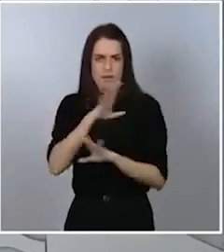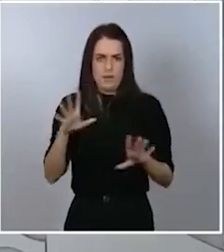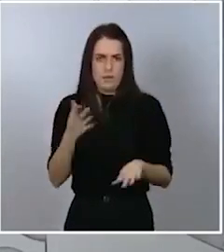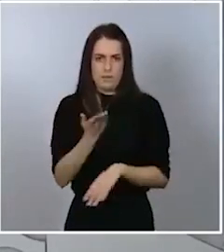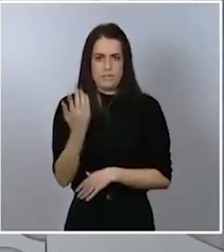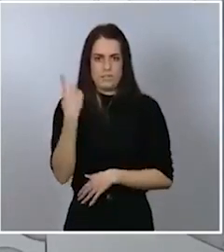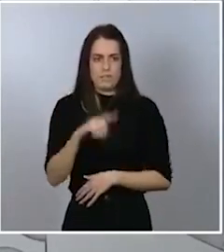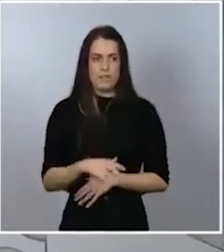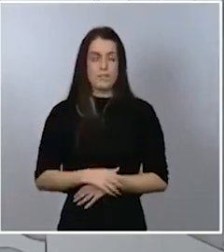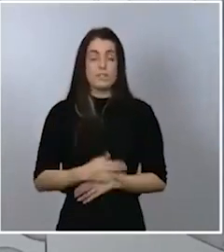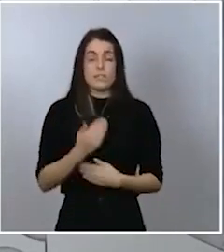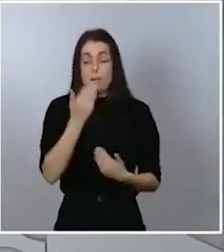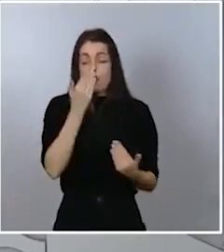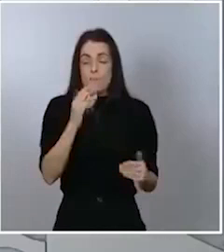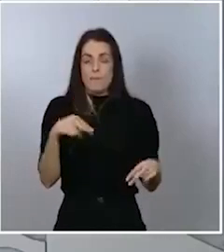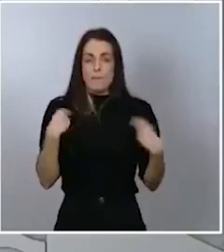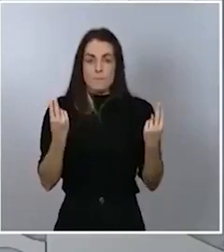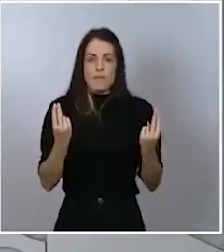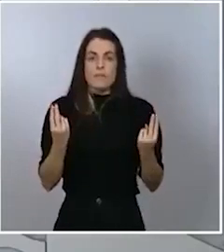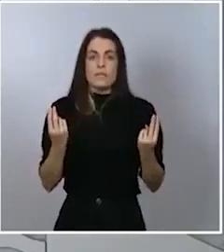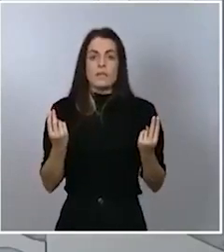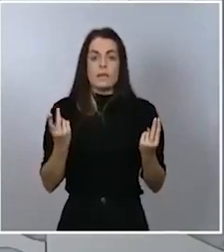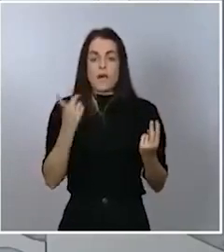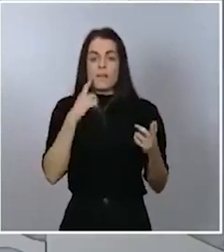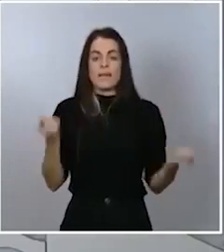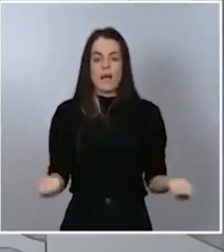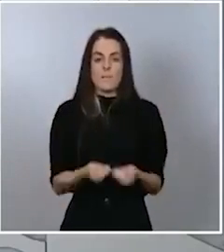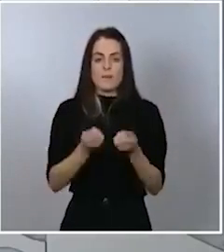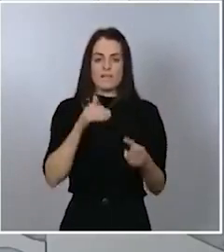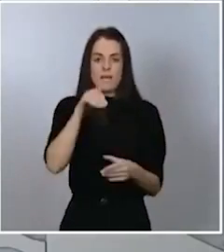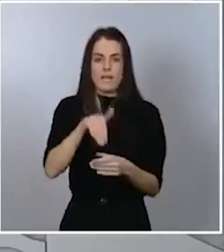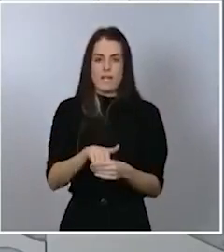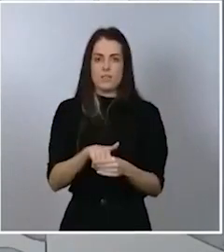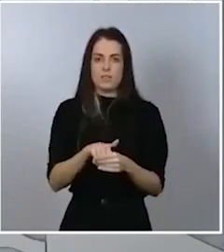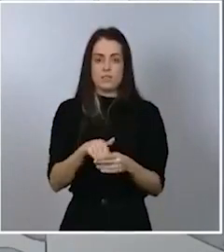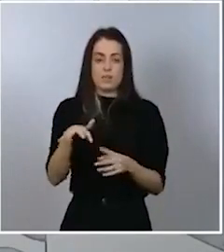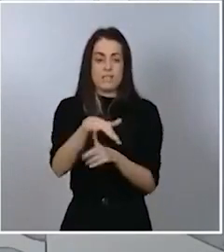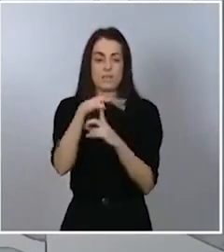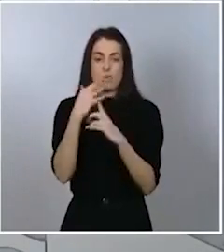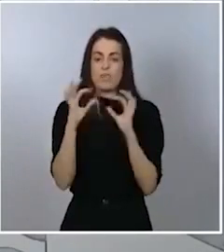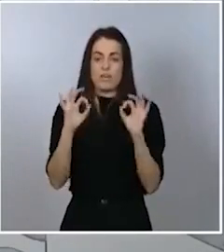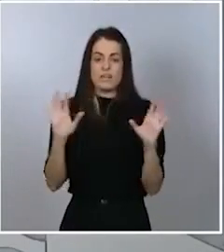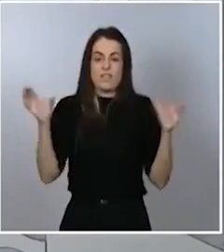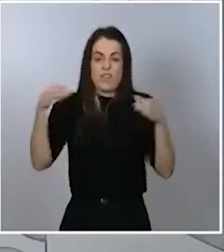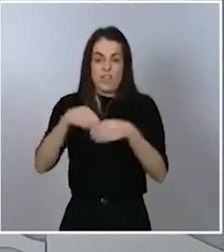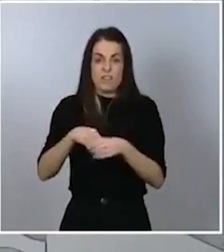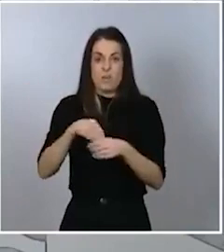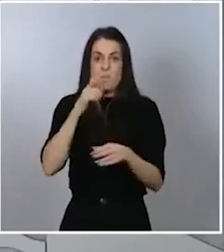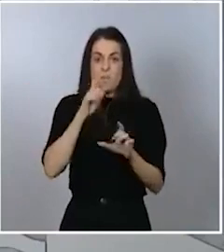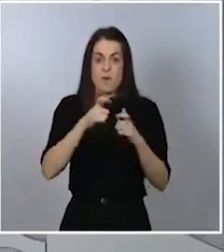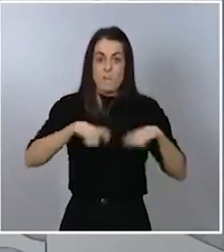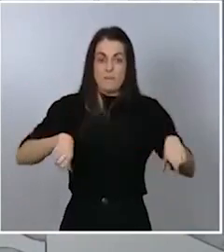a enmarcar dentro de esa campaña electoral pero como siempre digo no es esta mesa del consejo de ministros el